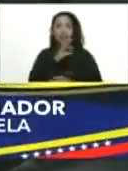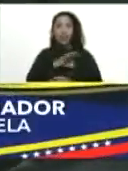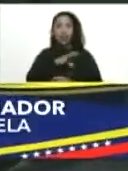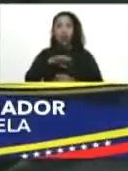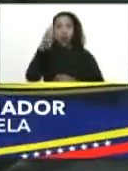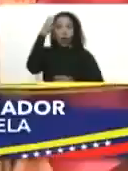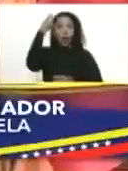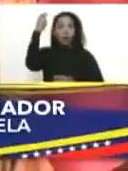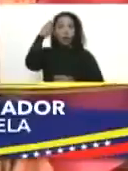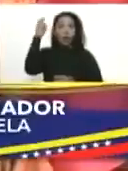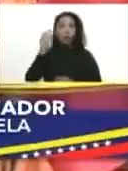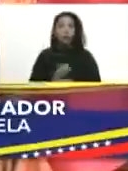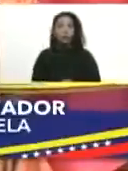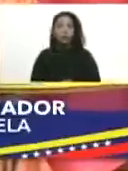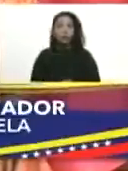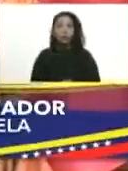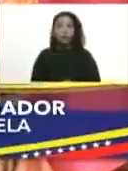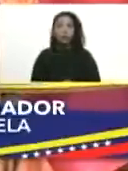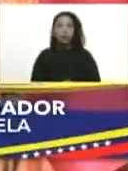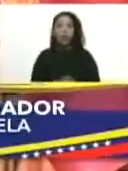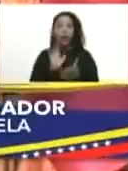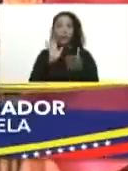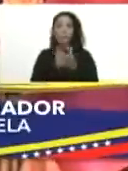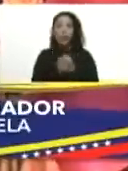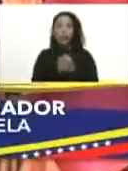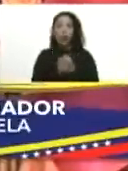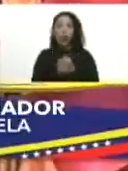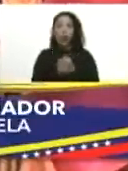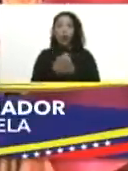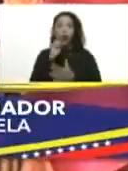canciller, compañero Iván Gil,